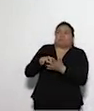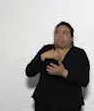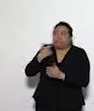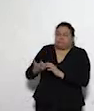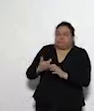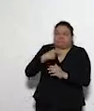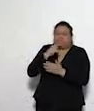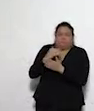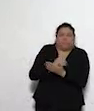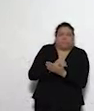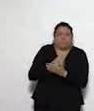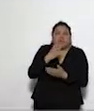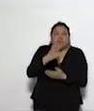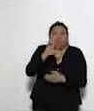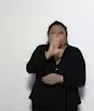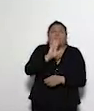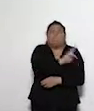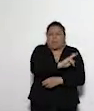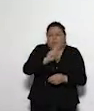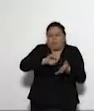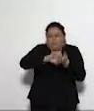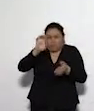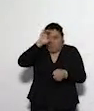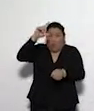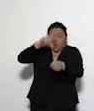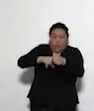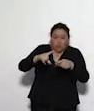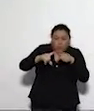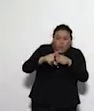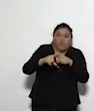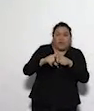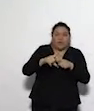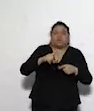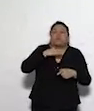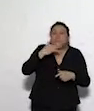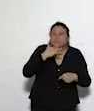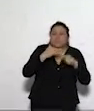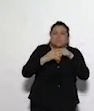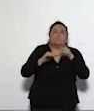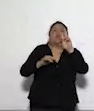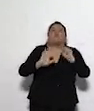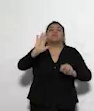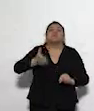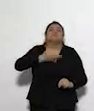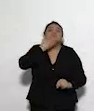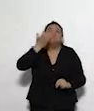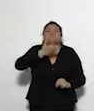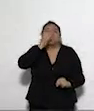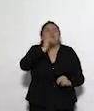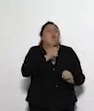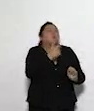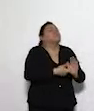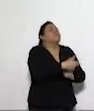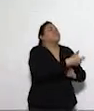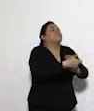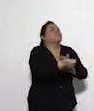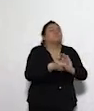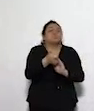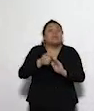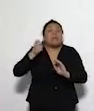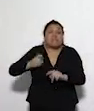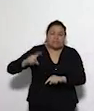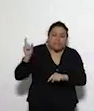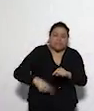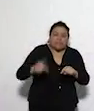corrupción no es una cultura, es una costumbre que debemos cambiar y erradicar de México. Estos